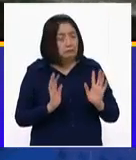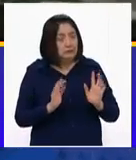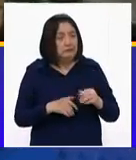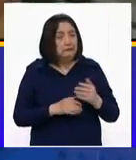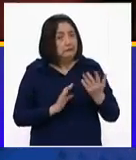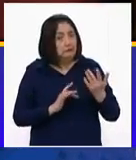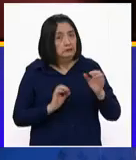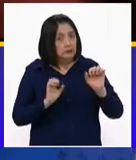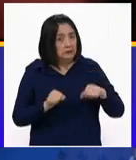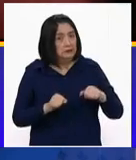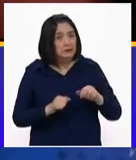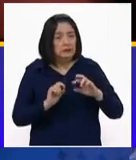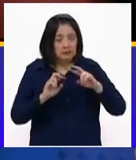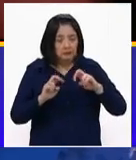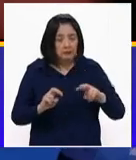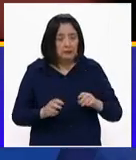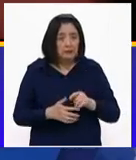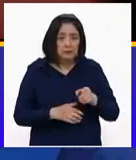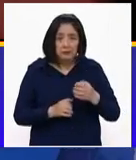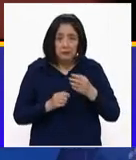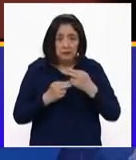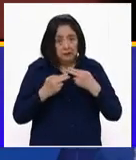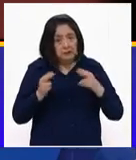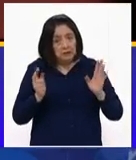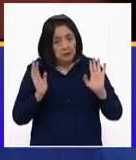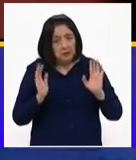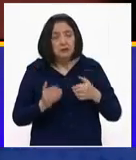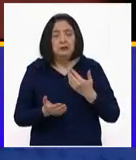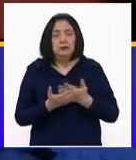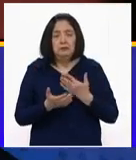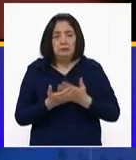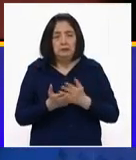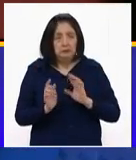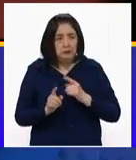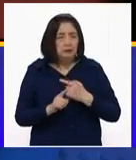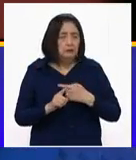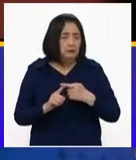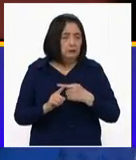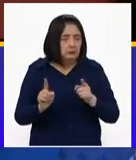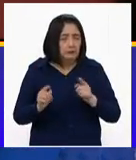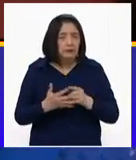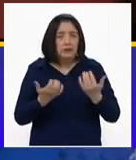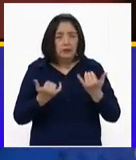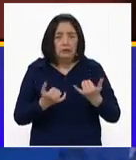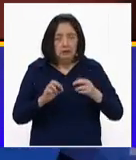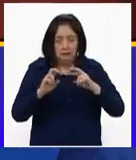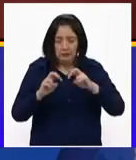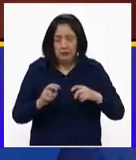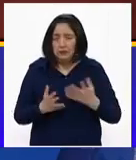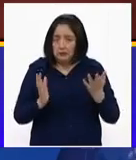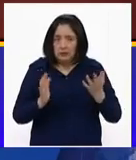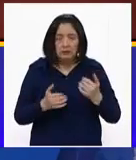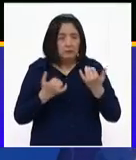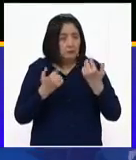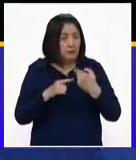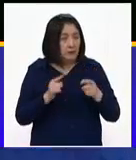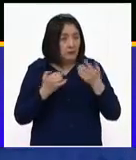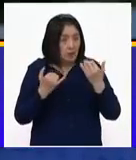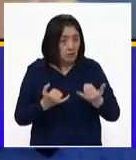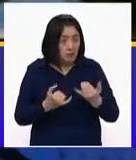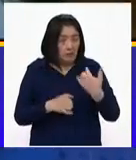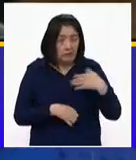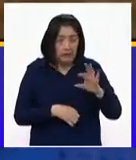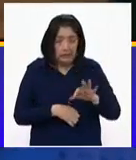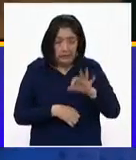se espera la investigación. Él es inocente hasta que se demuestre lo contrario respecto de la investigación que se sigue en su contra. Pero el hecho en el que